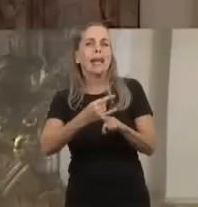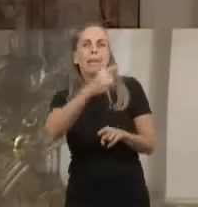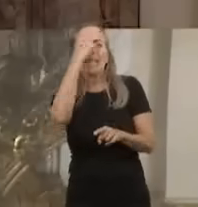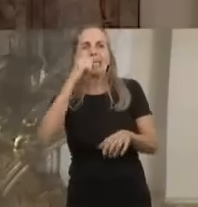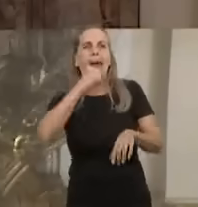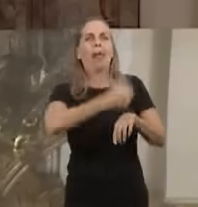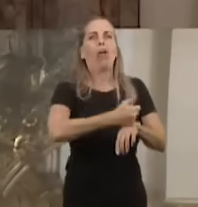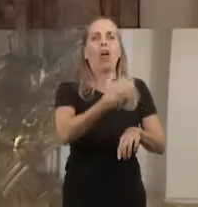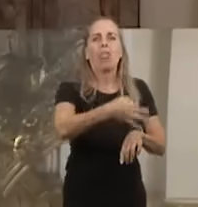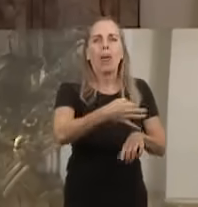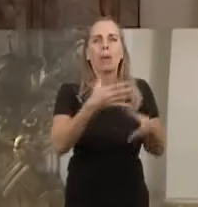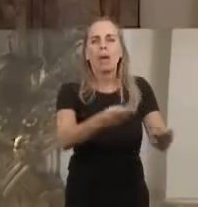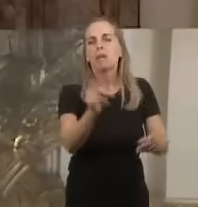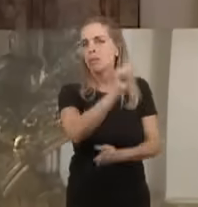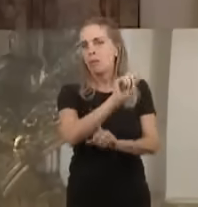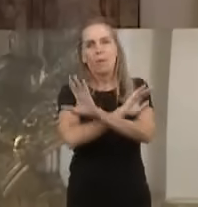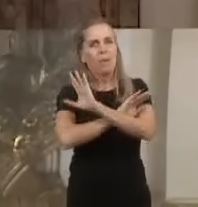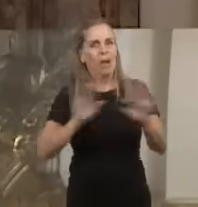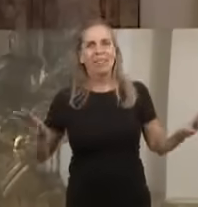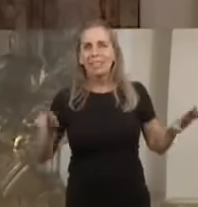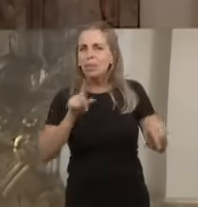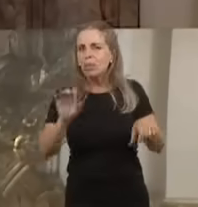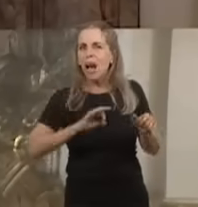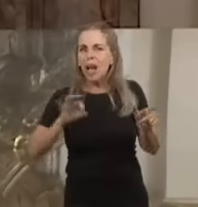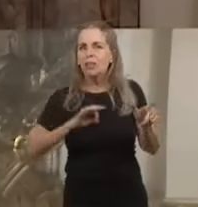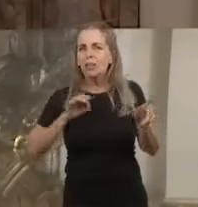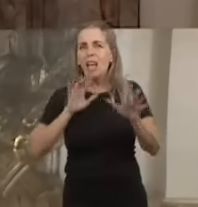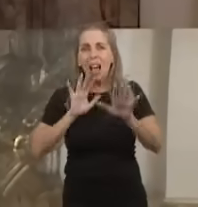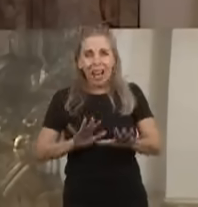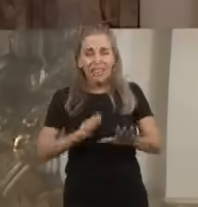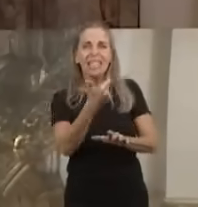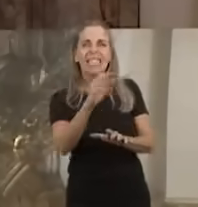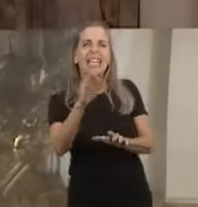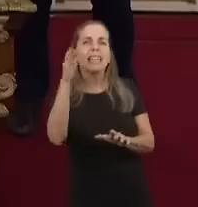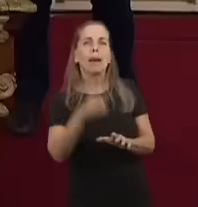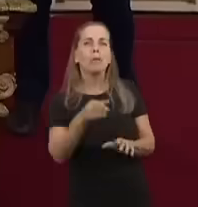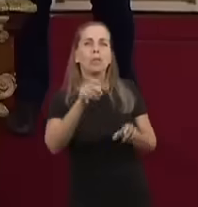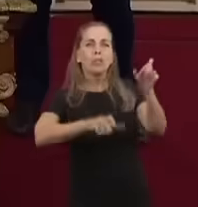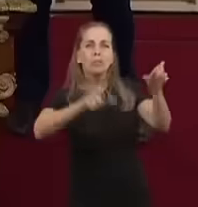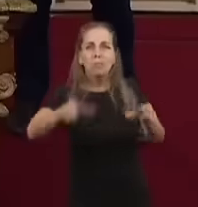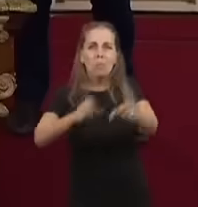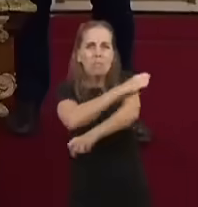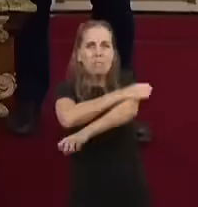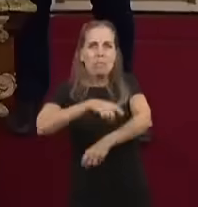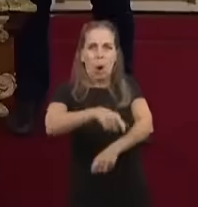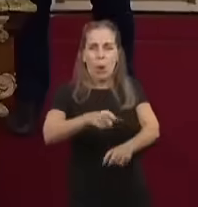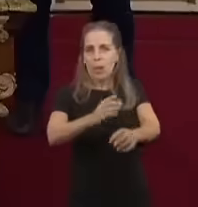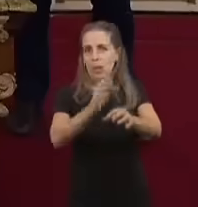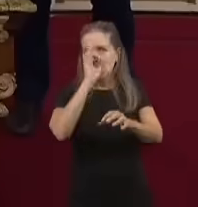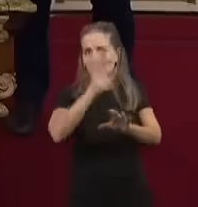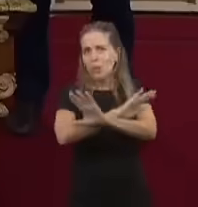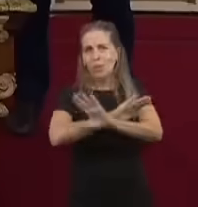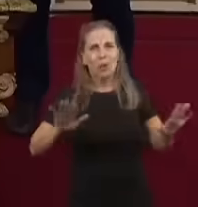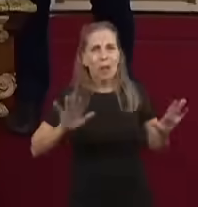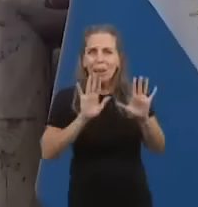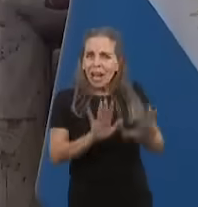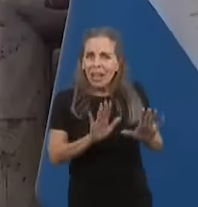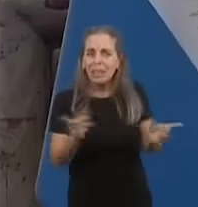sido un fracaso estrepitoso que ha sumergido al 60 de la población en la pobreza y nunca más vamos a volver a